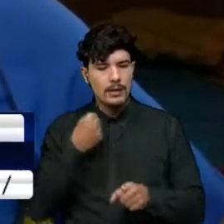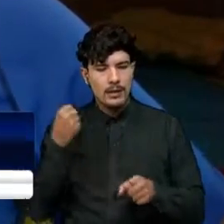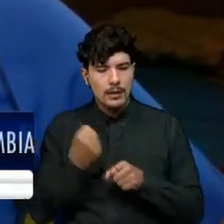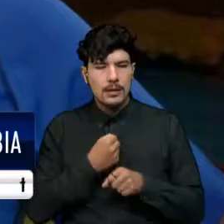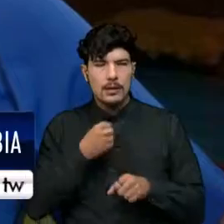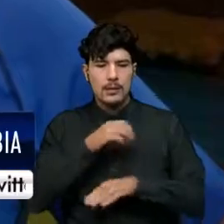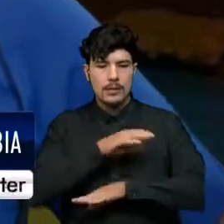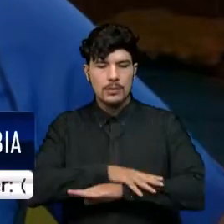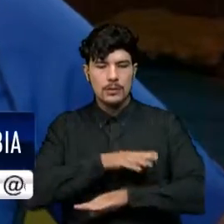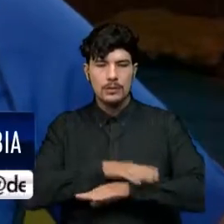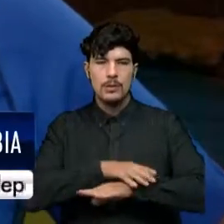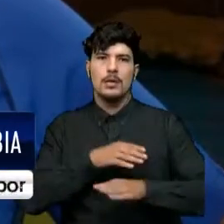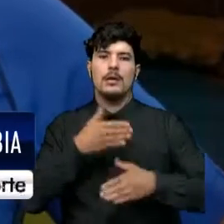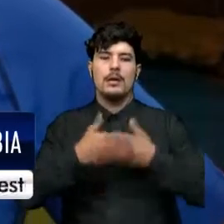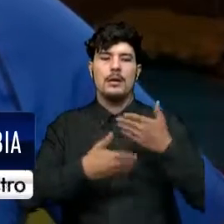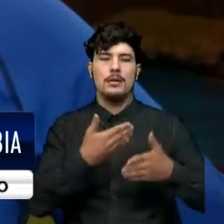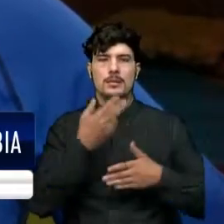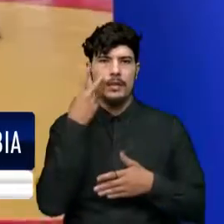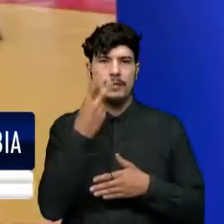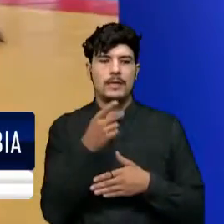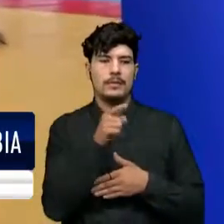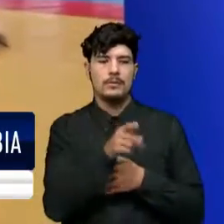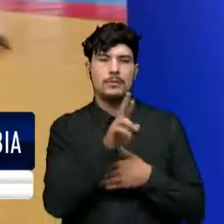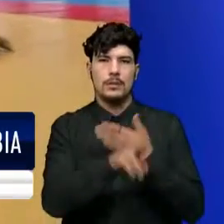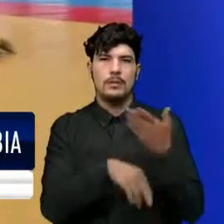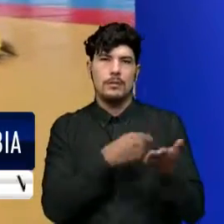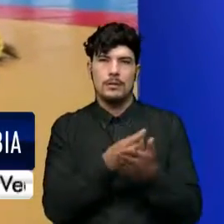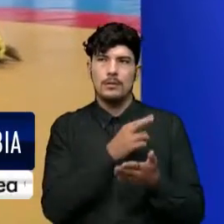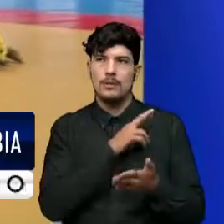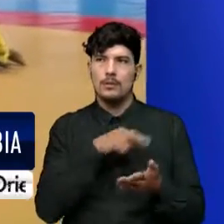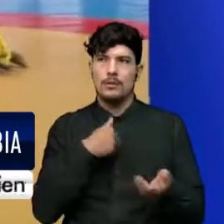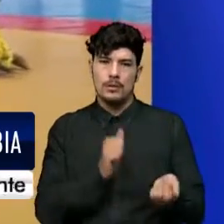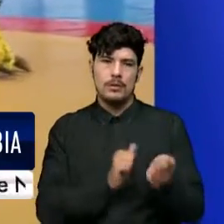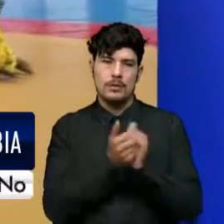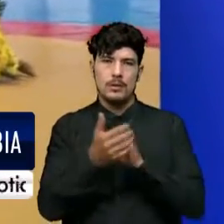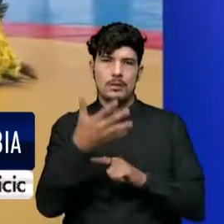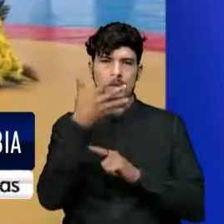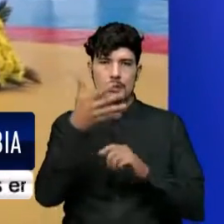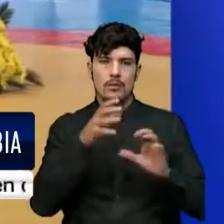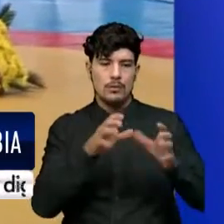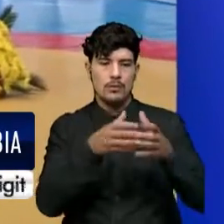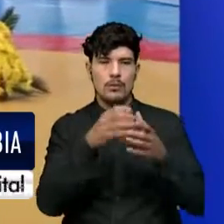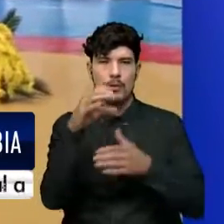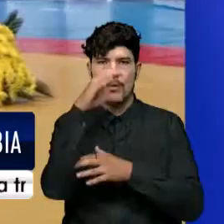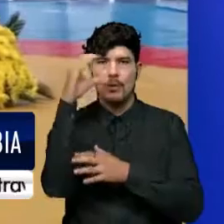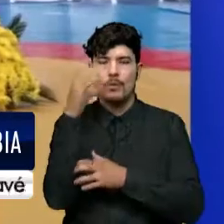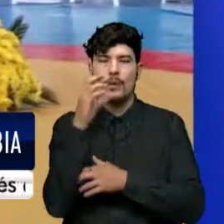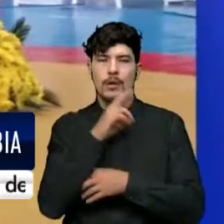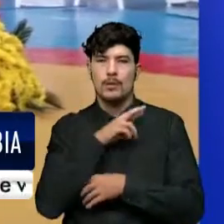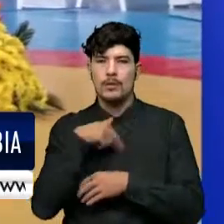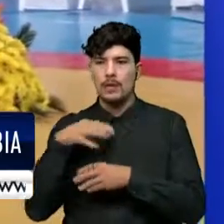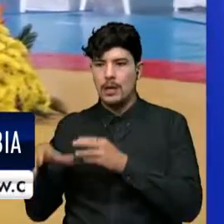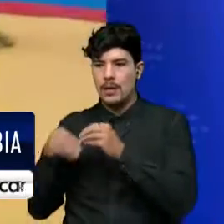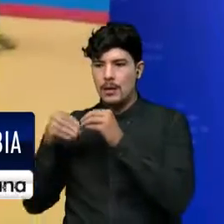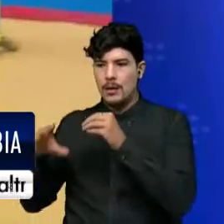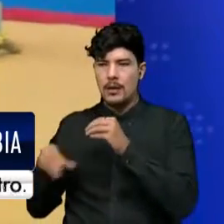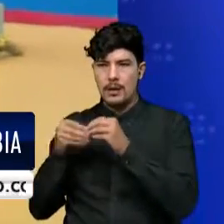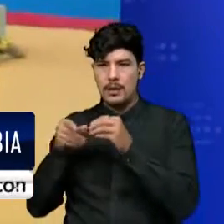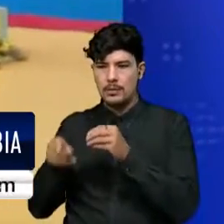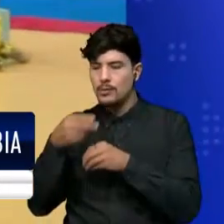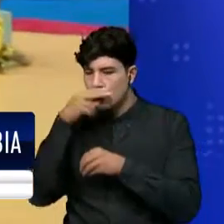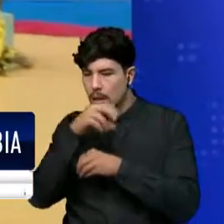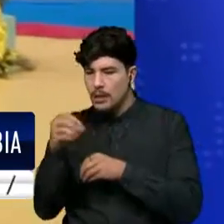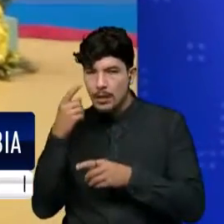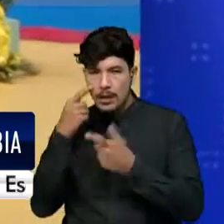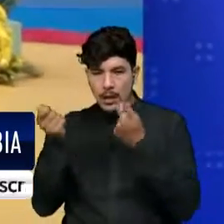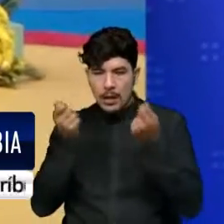competencia y bueno será resultado se pronosticó eso clasificar 5 a la selección colombia y metimos otra categoría y el cual era una estrategia